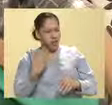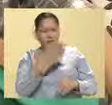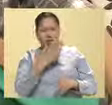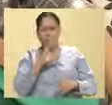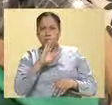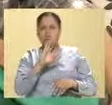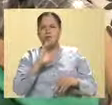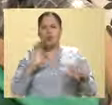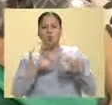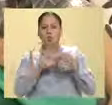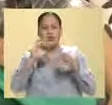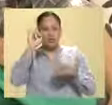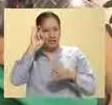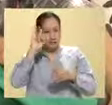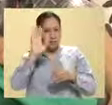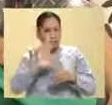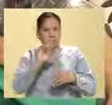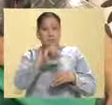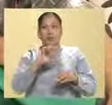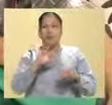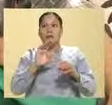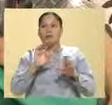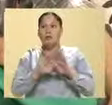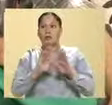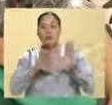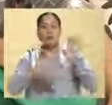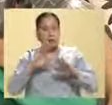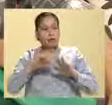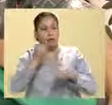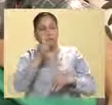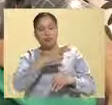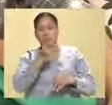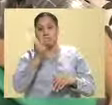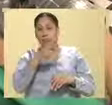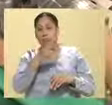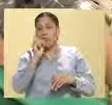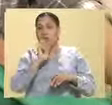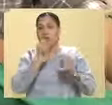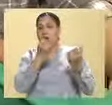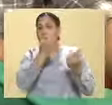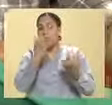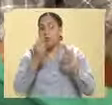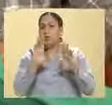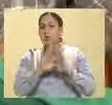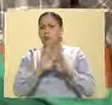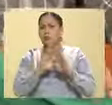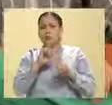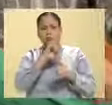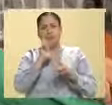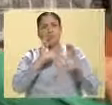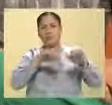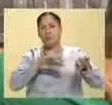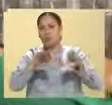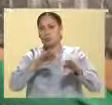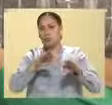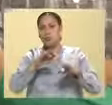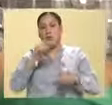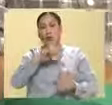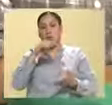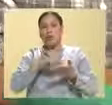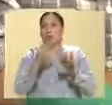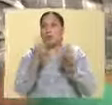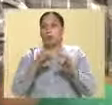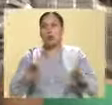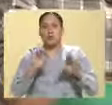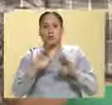también han sido como muy privilegiadas, sobre todo las mujeres que se han dedicado a estos oficios, han tenido lugares importantes